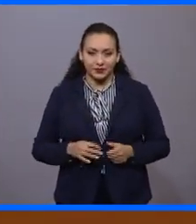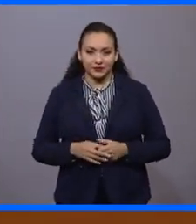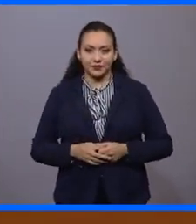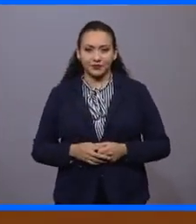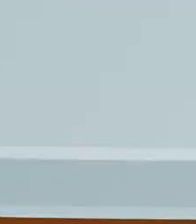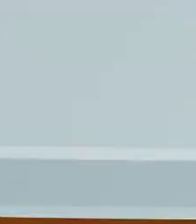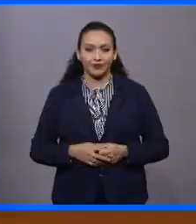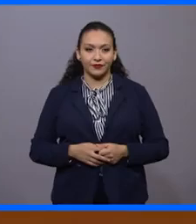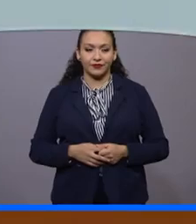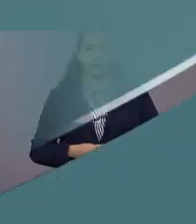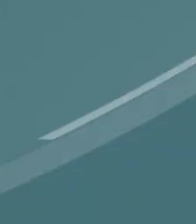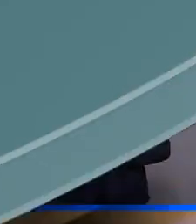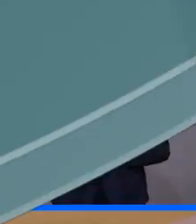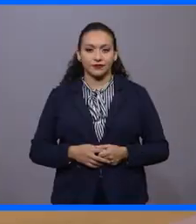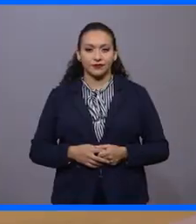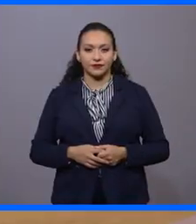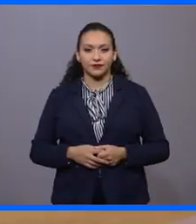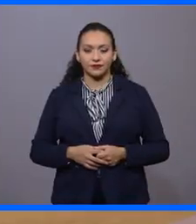normas.